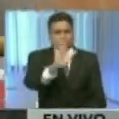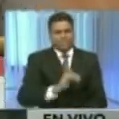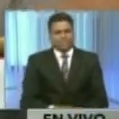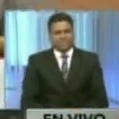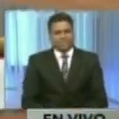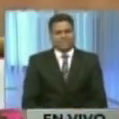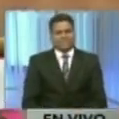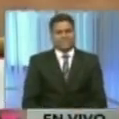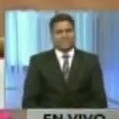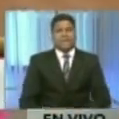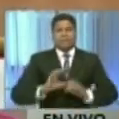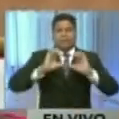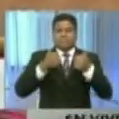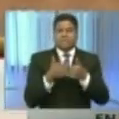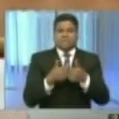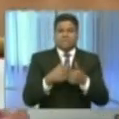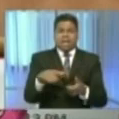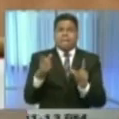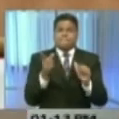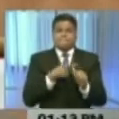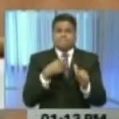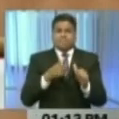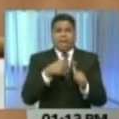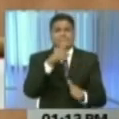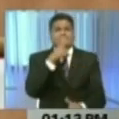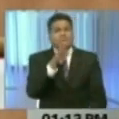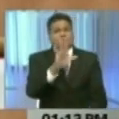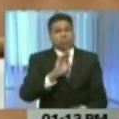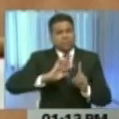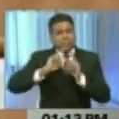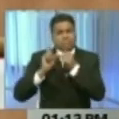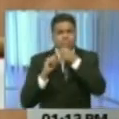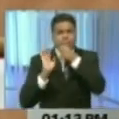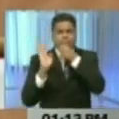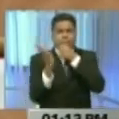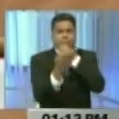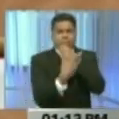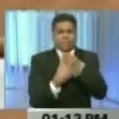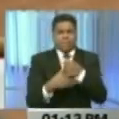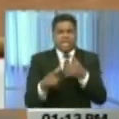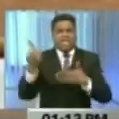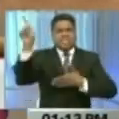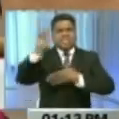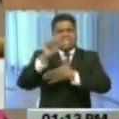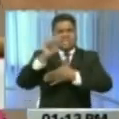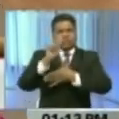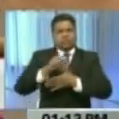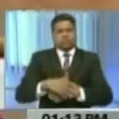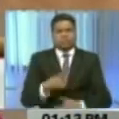Sí, para dar inicio a la ronda de preguntas, en primer lugar, por Telesur, Madeleine García.